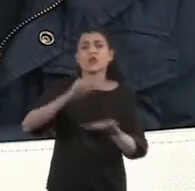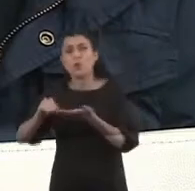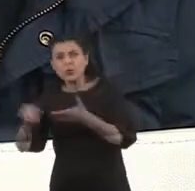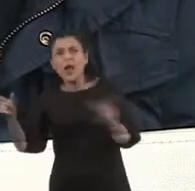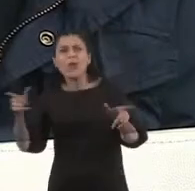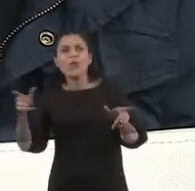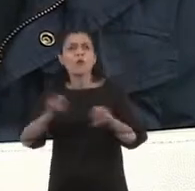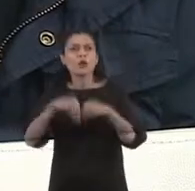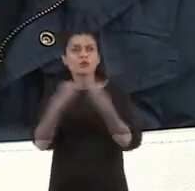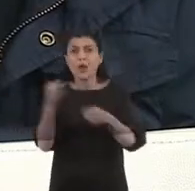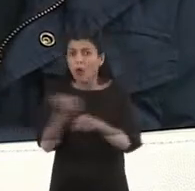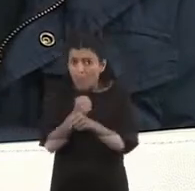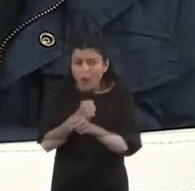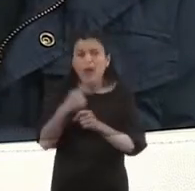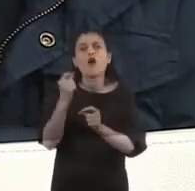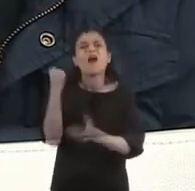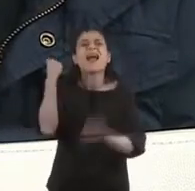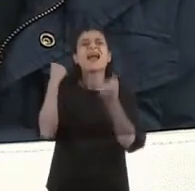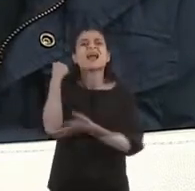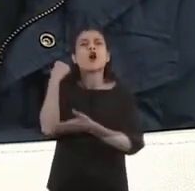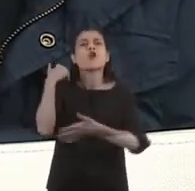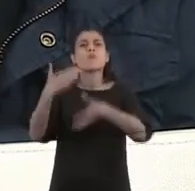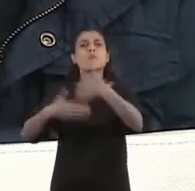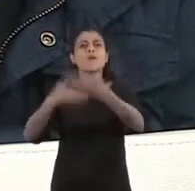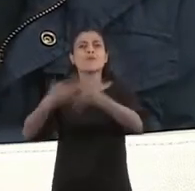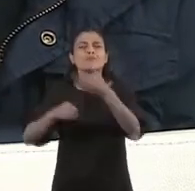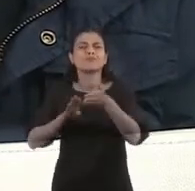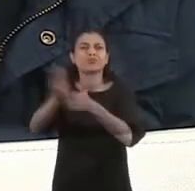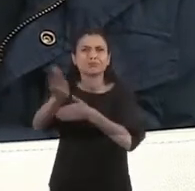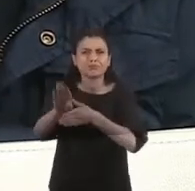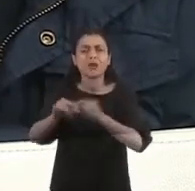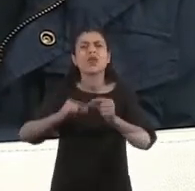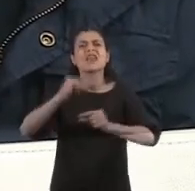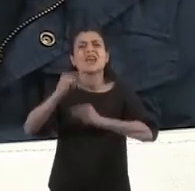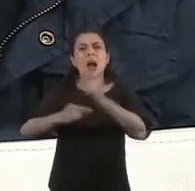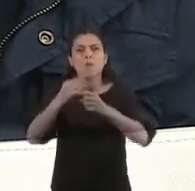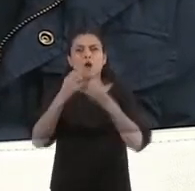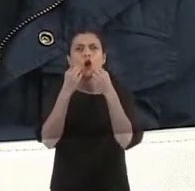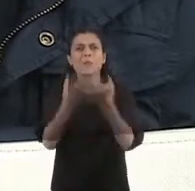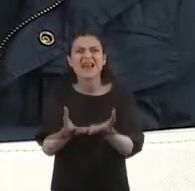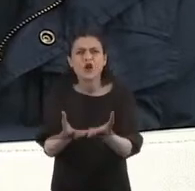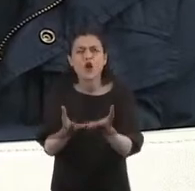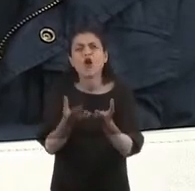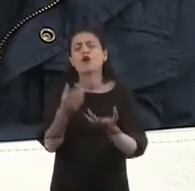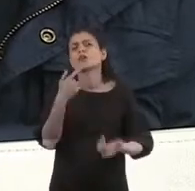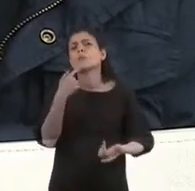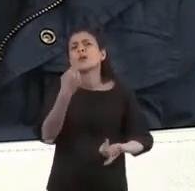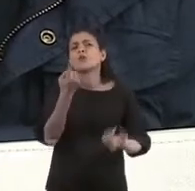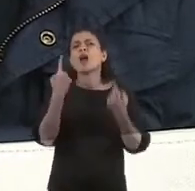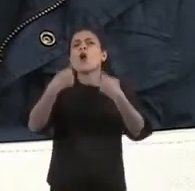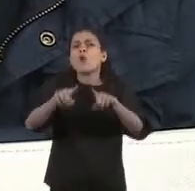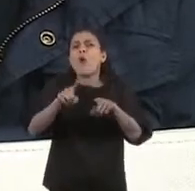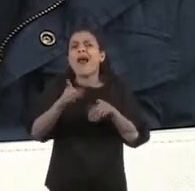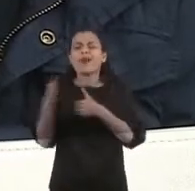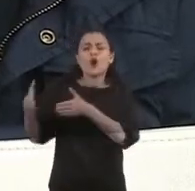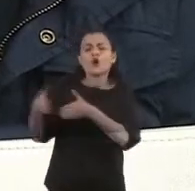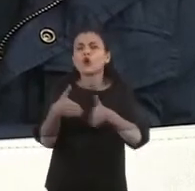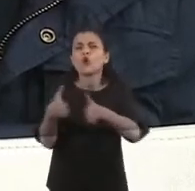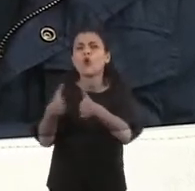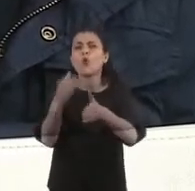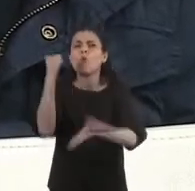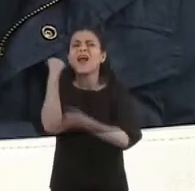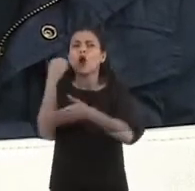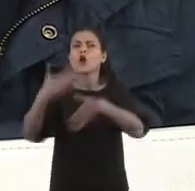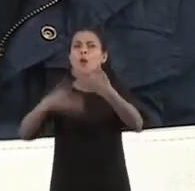crecer o empieza a transitar un sendero de crecimiento. ¿Cuál es específicamente el sendero de crecimiento que analizan desde